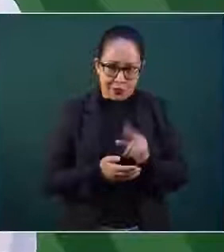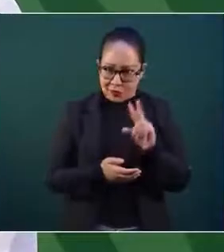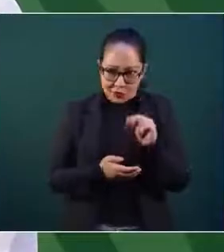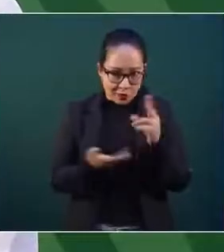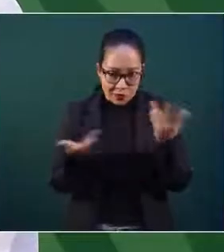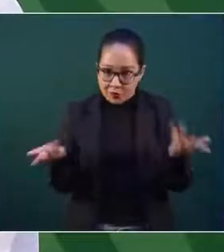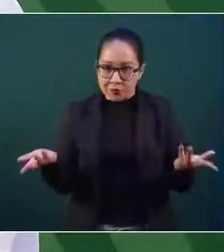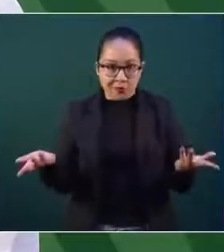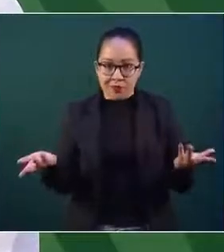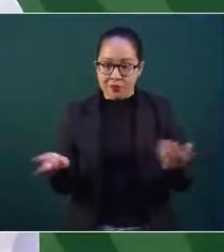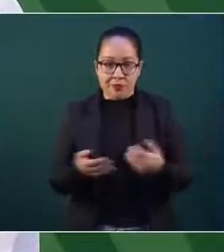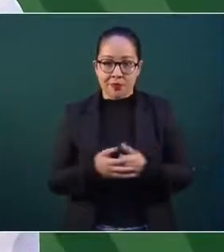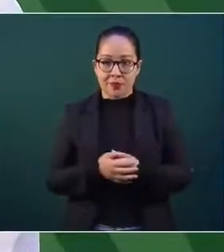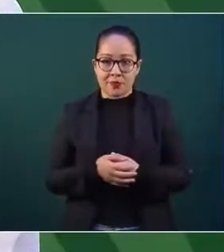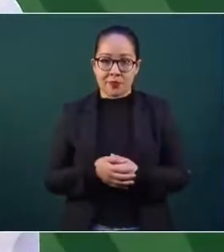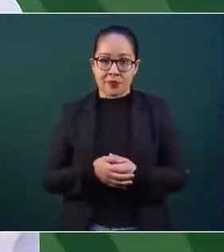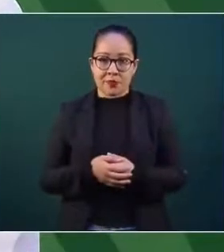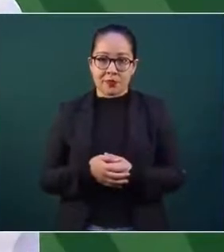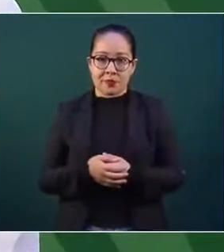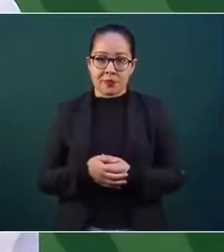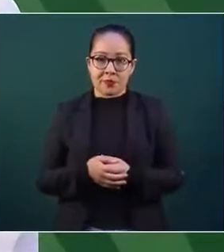No,